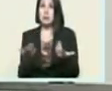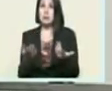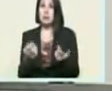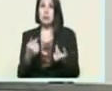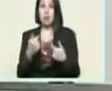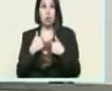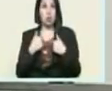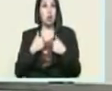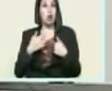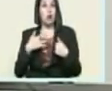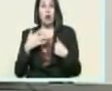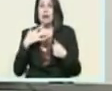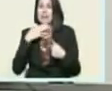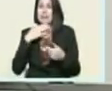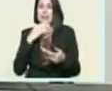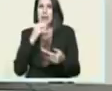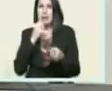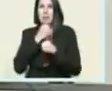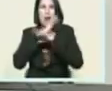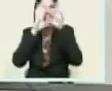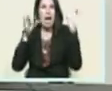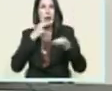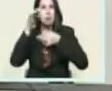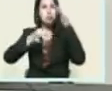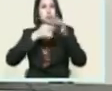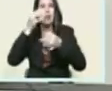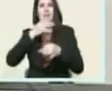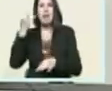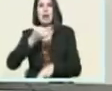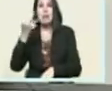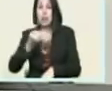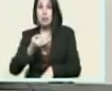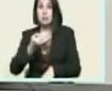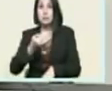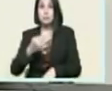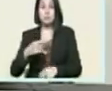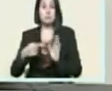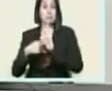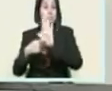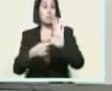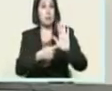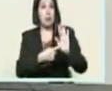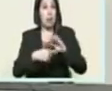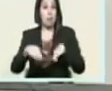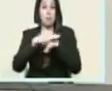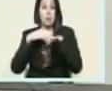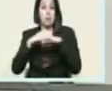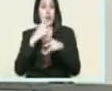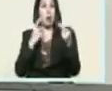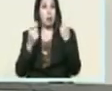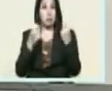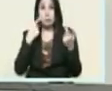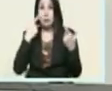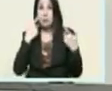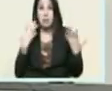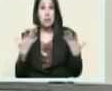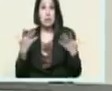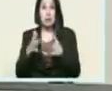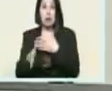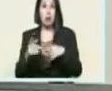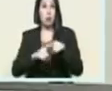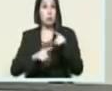Yo estoy siendo muy sincero con el pueblo en esto. Y le pido a los ministros que están en la economía, pónganse las pilas con este